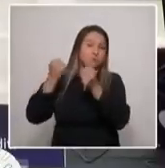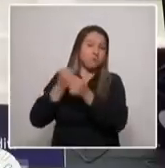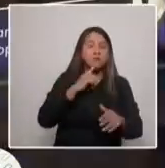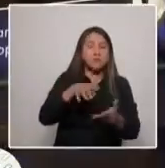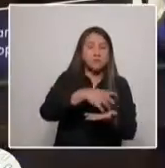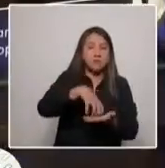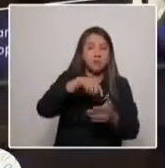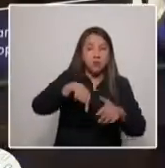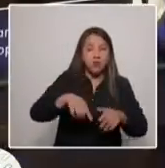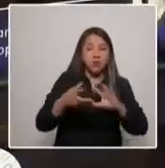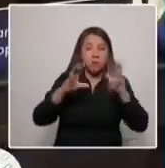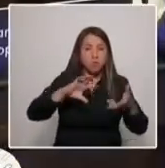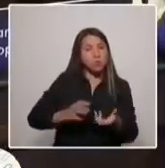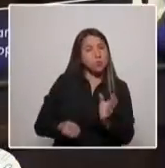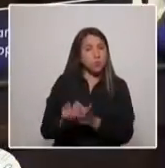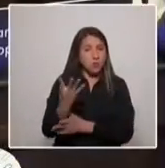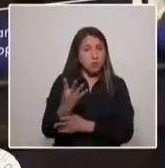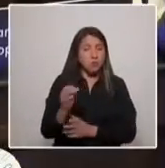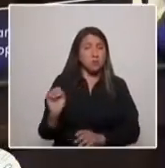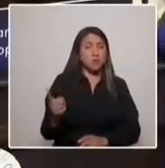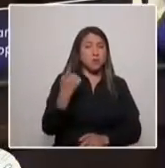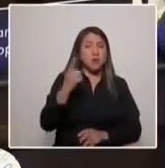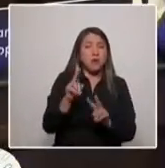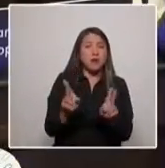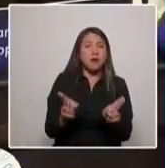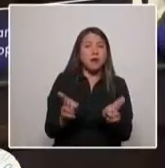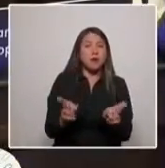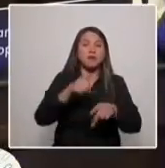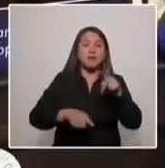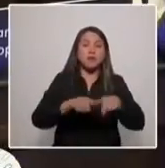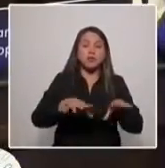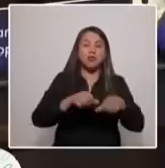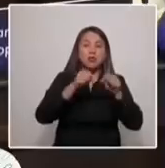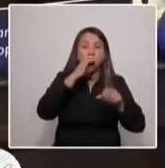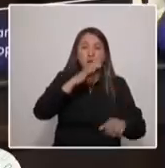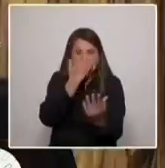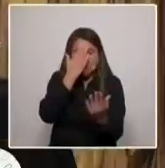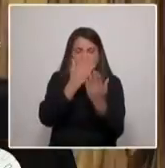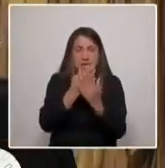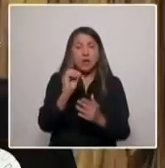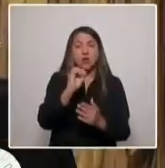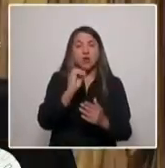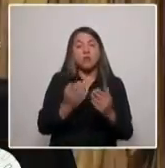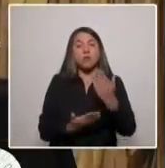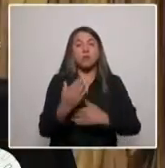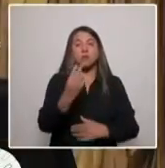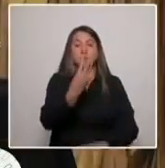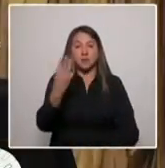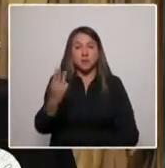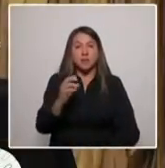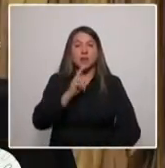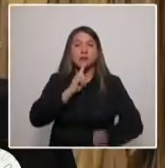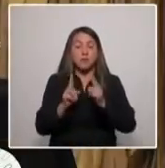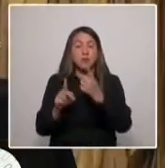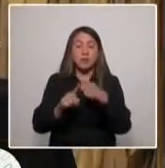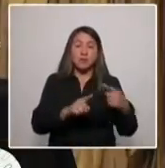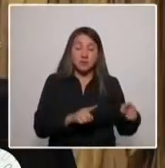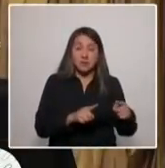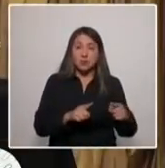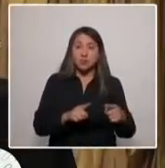muy peligrosa además. Y tengo la impresión, quiero ser optimista en esto, que su integración a través del